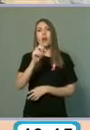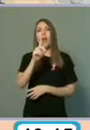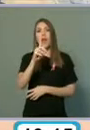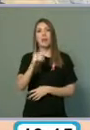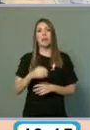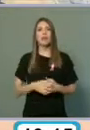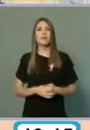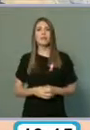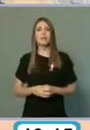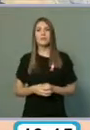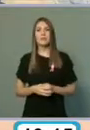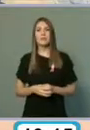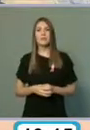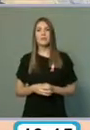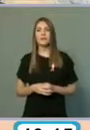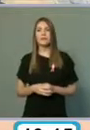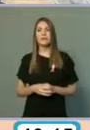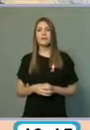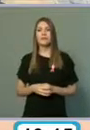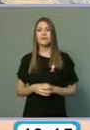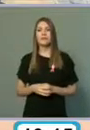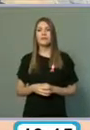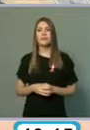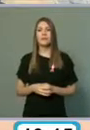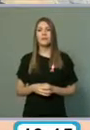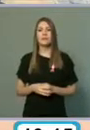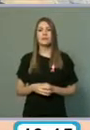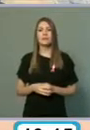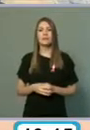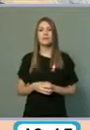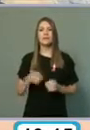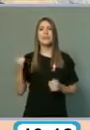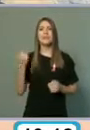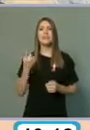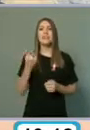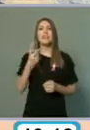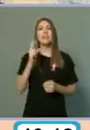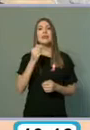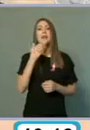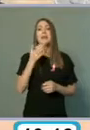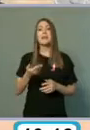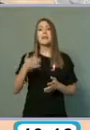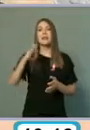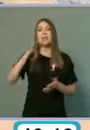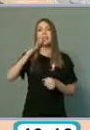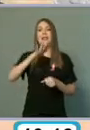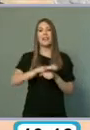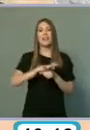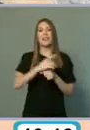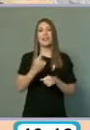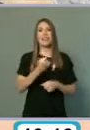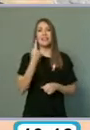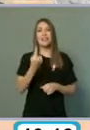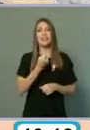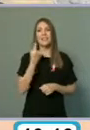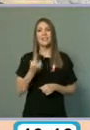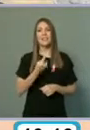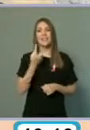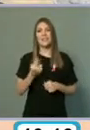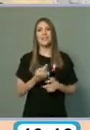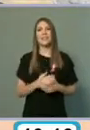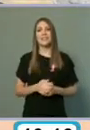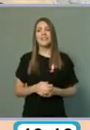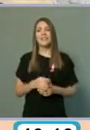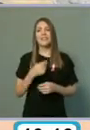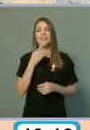tiempo, ¿ok? Pame. Es que no estaba bien cerrada. Ay, mi Pame, tú licuadora. la licuadora Sí, cuando no nada es la más no. tapa, es lo de abajo. Soy la licuadora nada más, Total, no. nunca